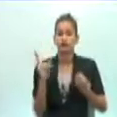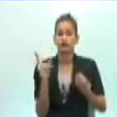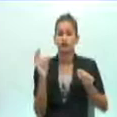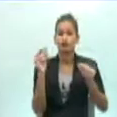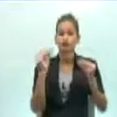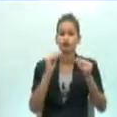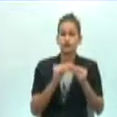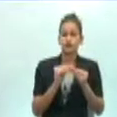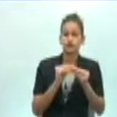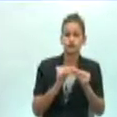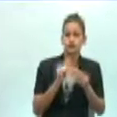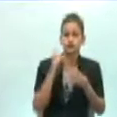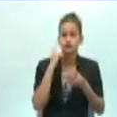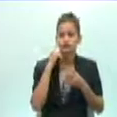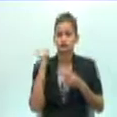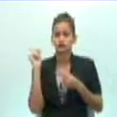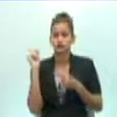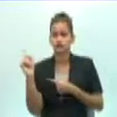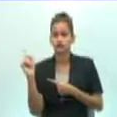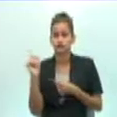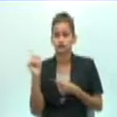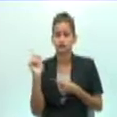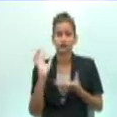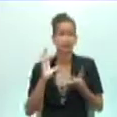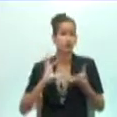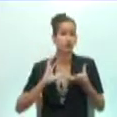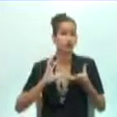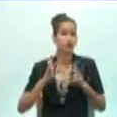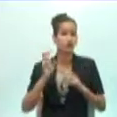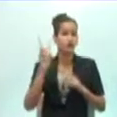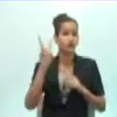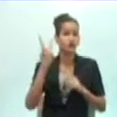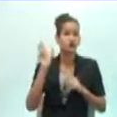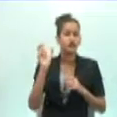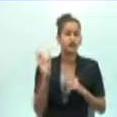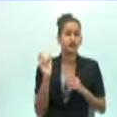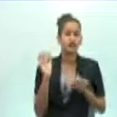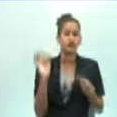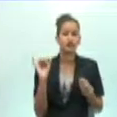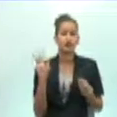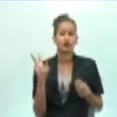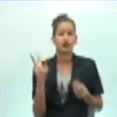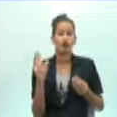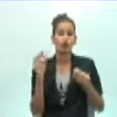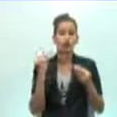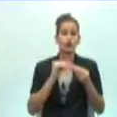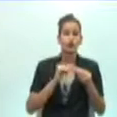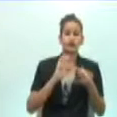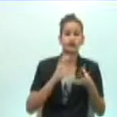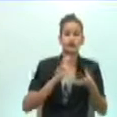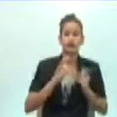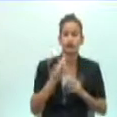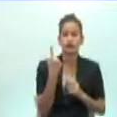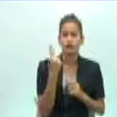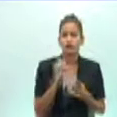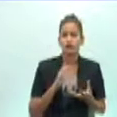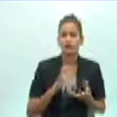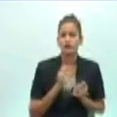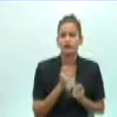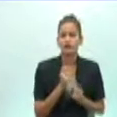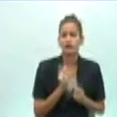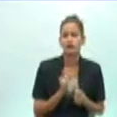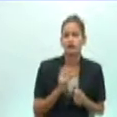es había llegado. Fíjense, las formas verbales compuestas están formadas por una forma del verbo haber y